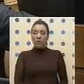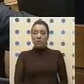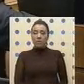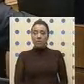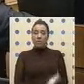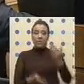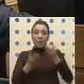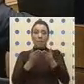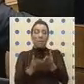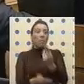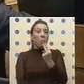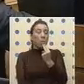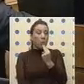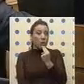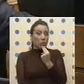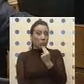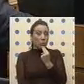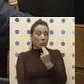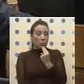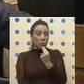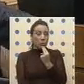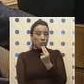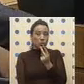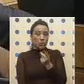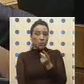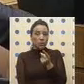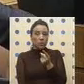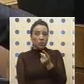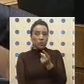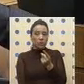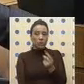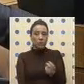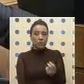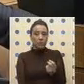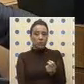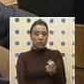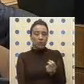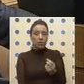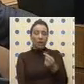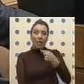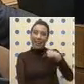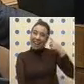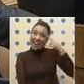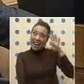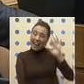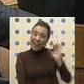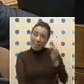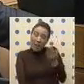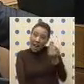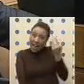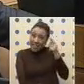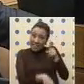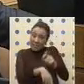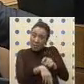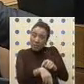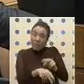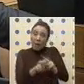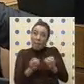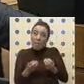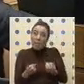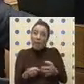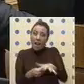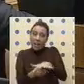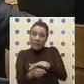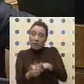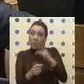en Puerto Montt, y que en definitiva creímos nosotros en aquel instante iba a generar las